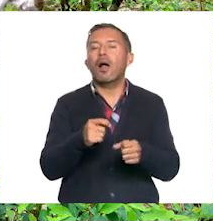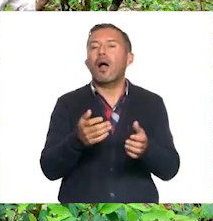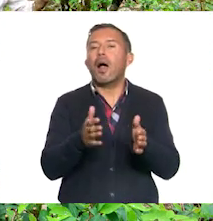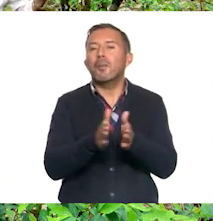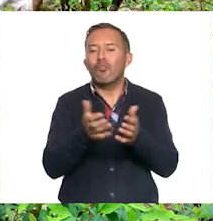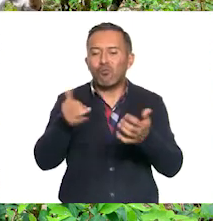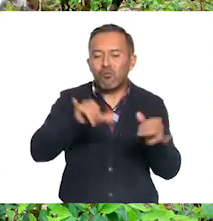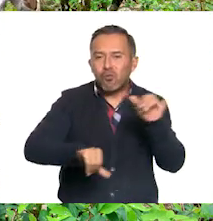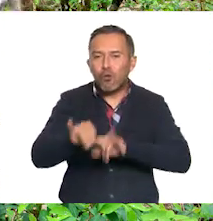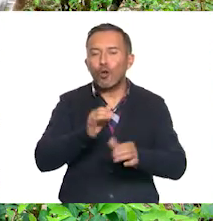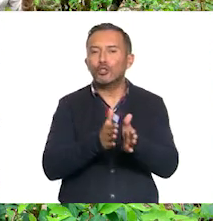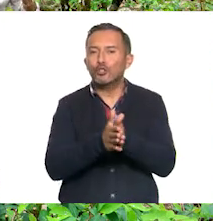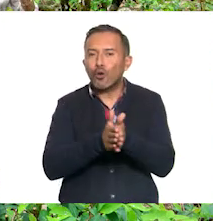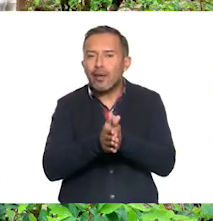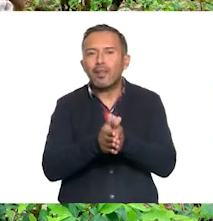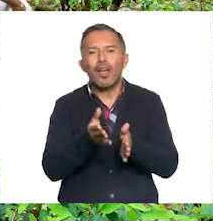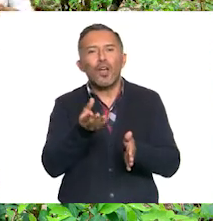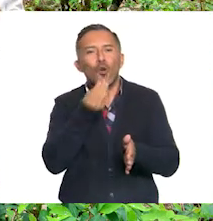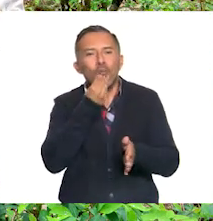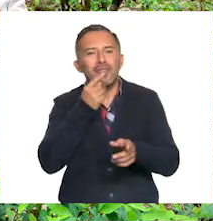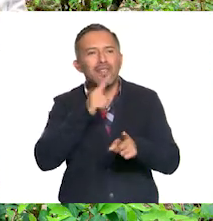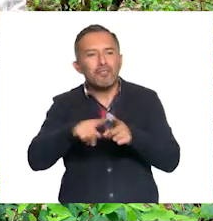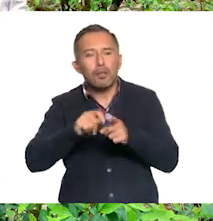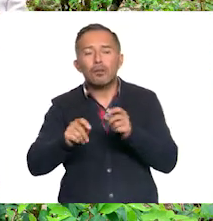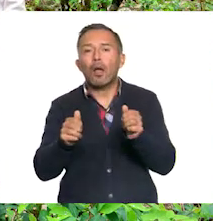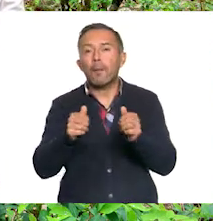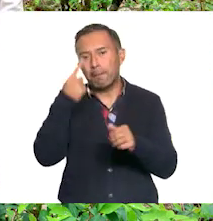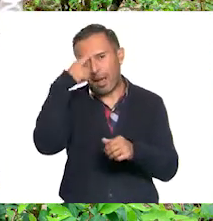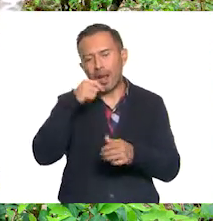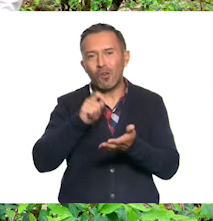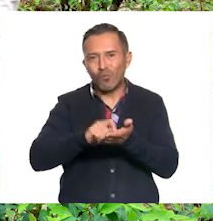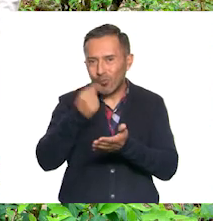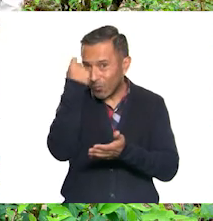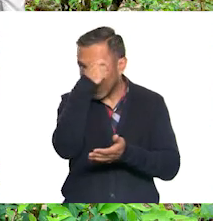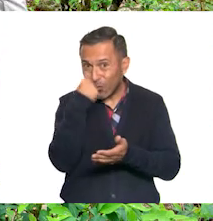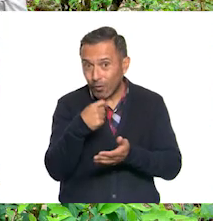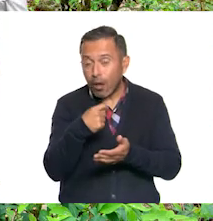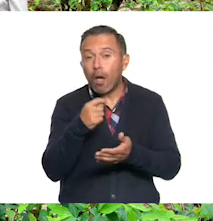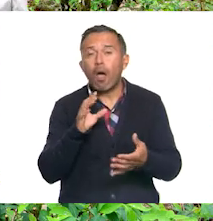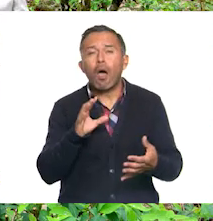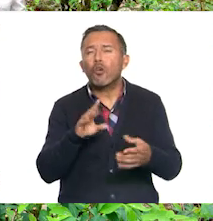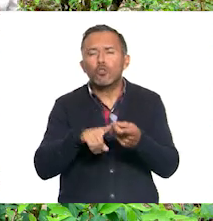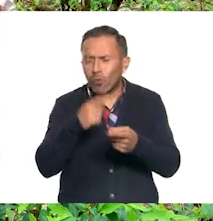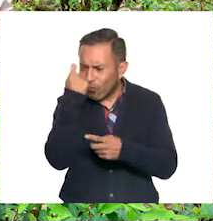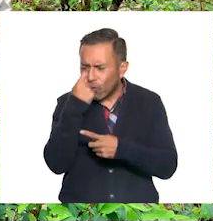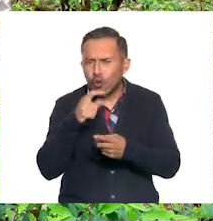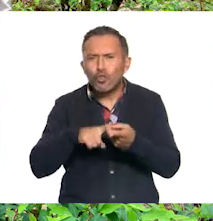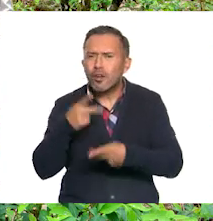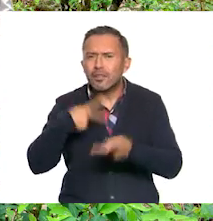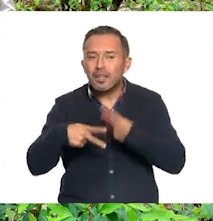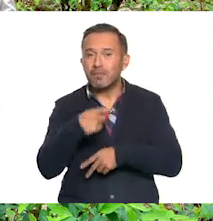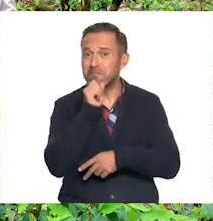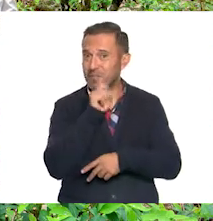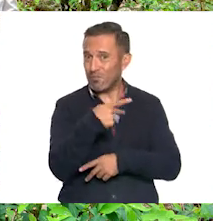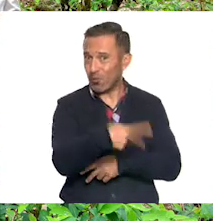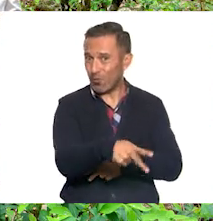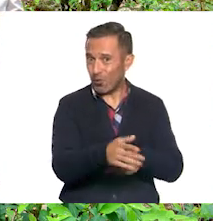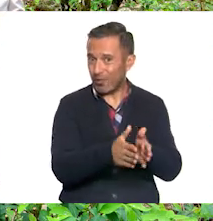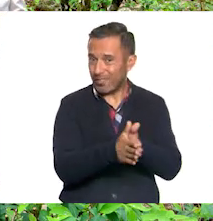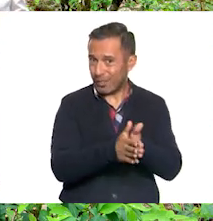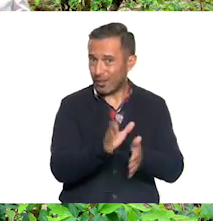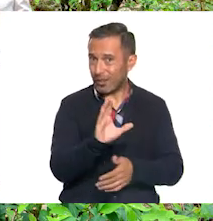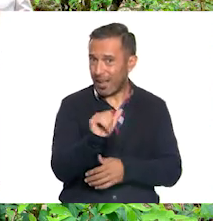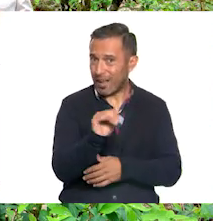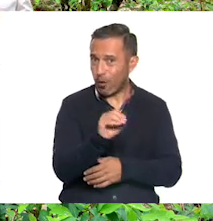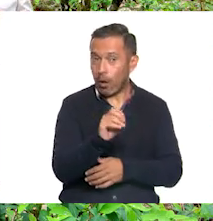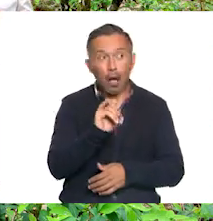diferentes alimentos y productos cosméticos, cuya base es el cacao, Larisa. Sí, yo tengo una crema para las manos